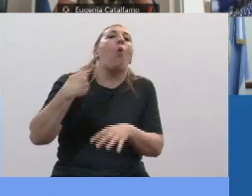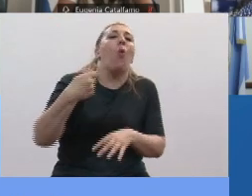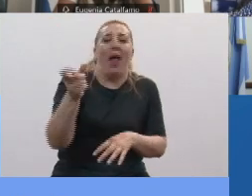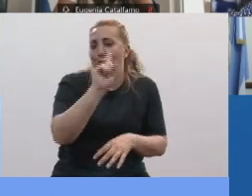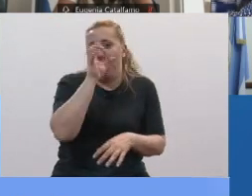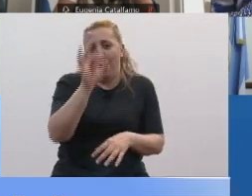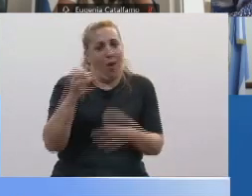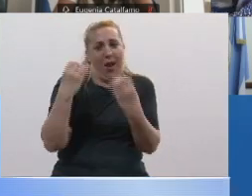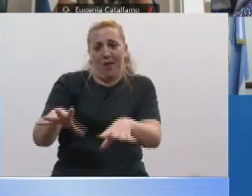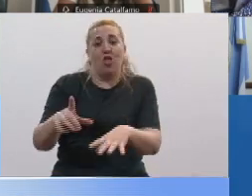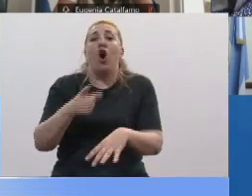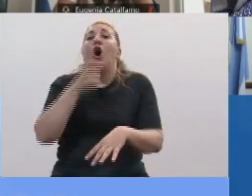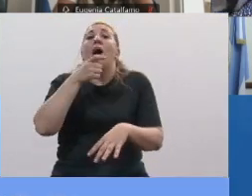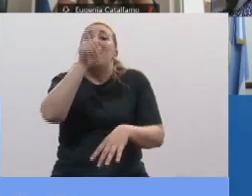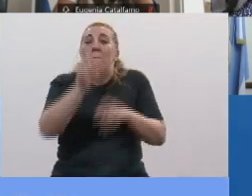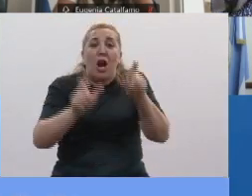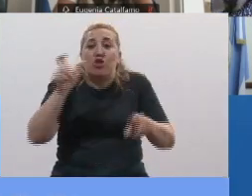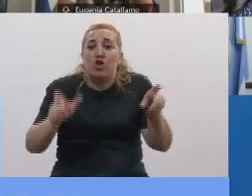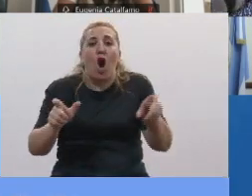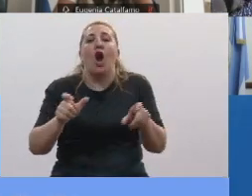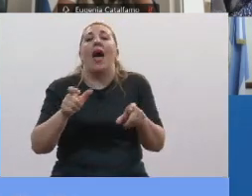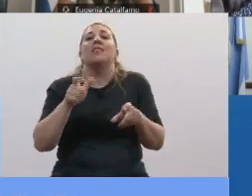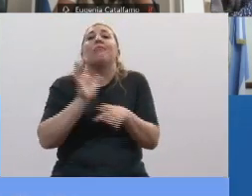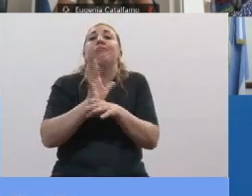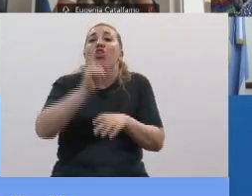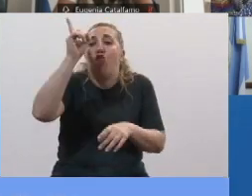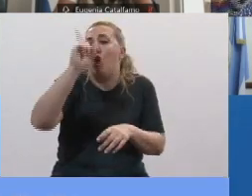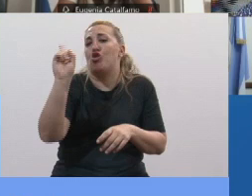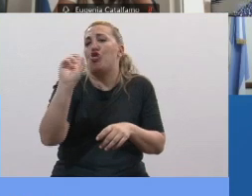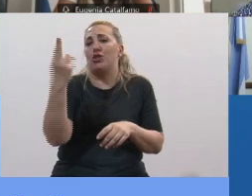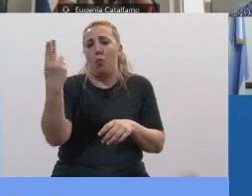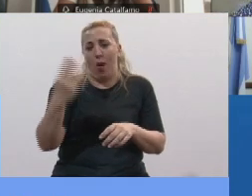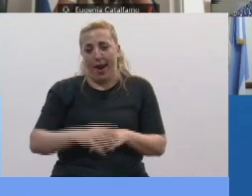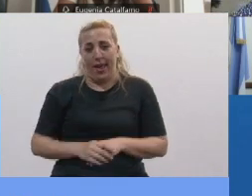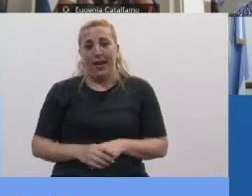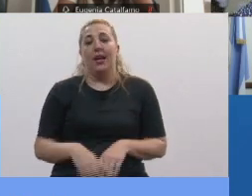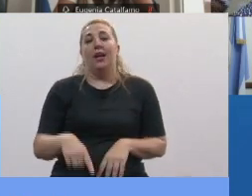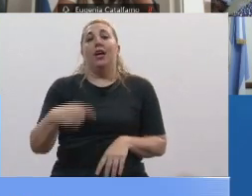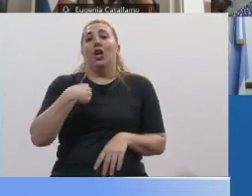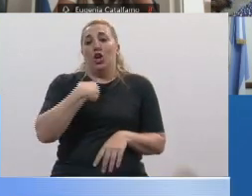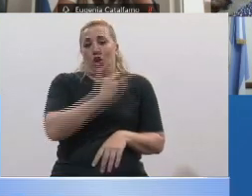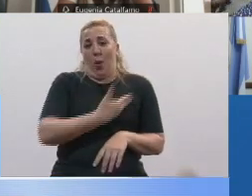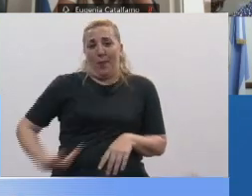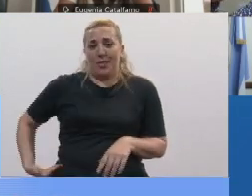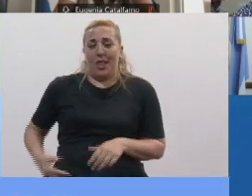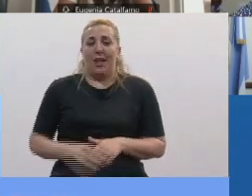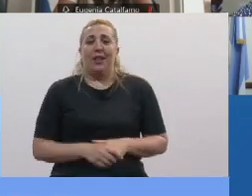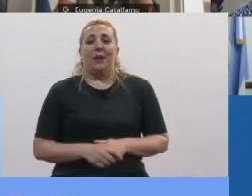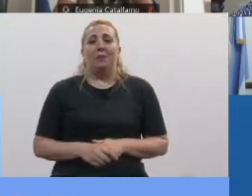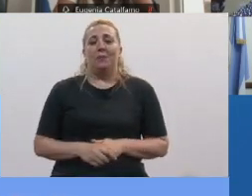los dioses, por más humanos que sean, no se mueren. Yo, señora presidenta,